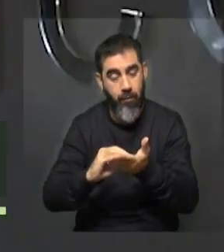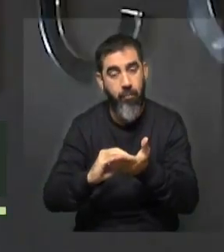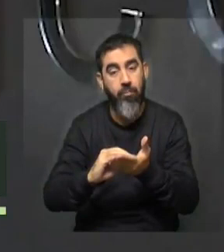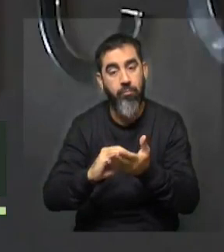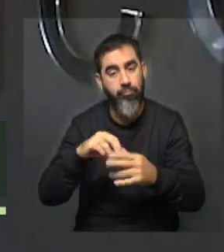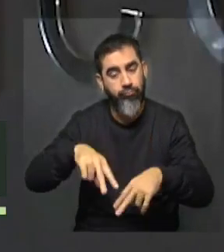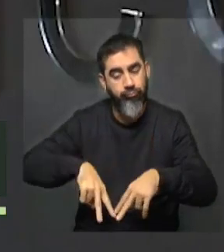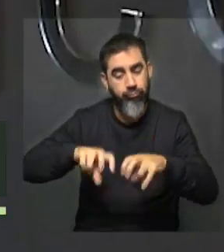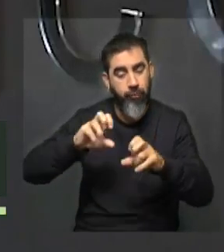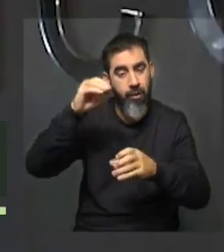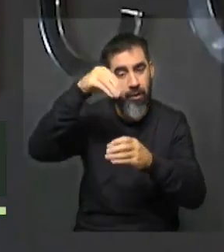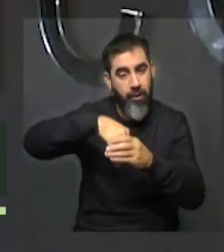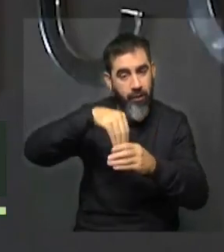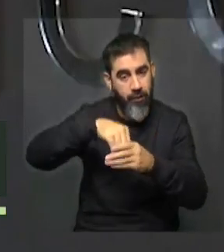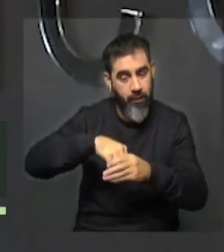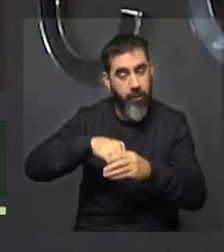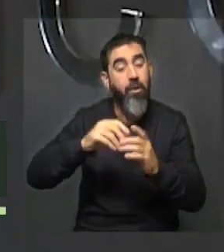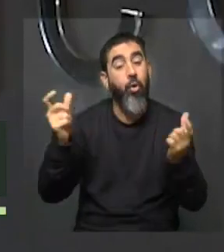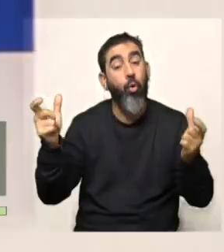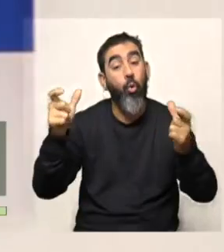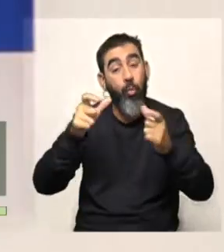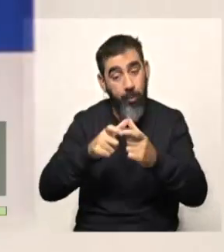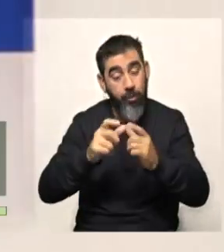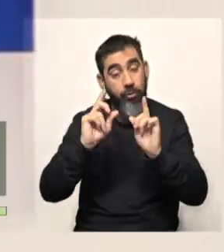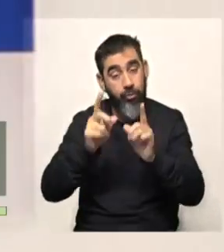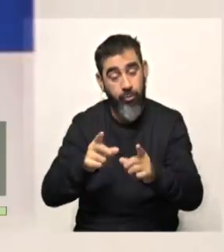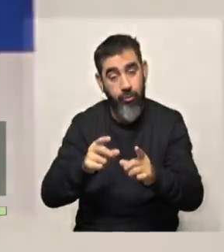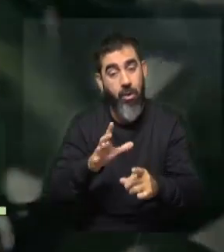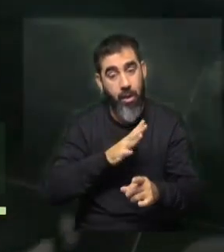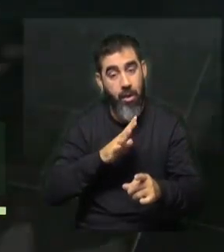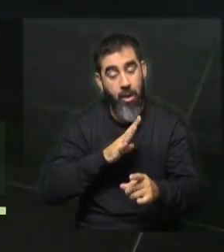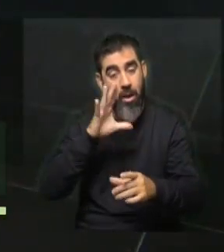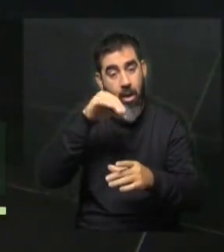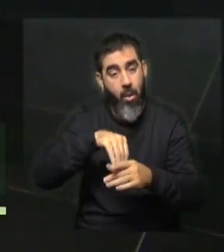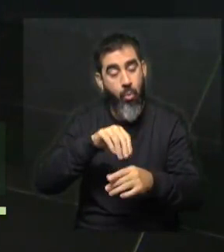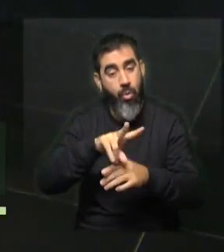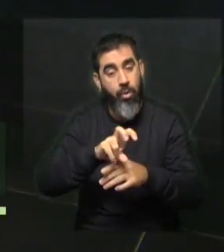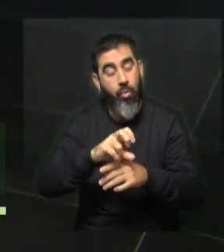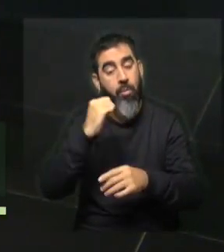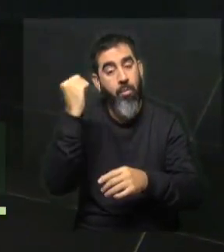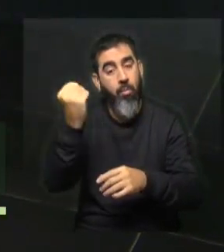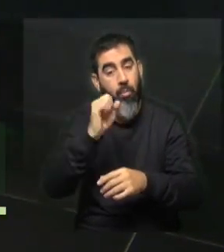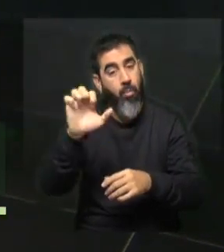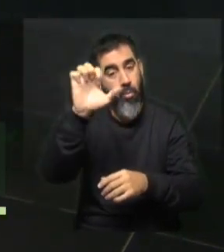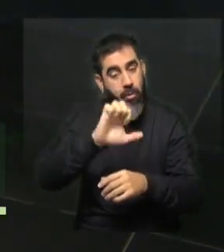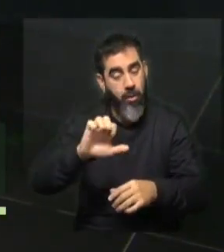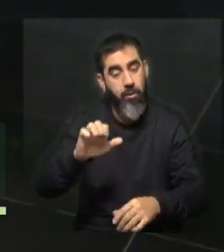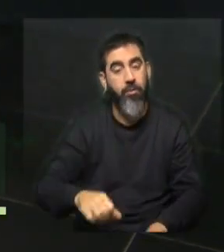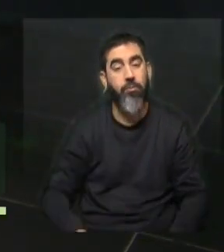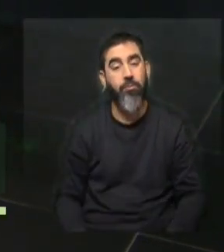auditorías las comisiones a las que se hace referencia tienen auditorías de firmas prestigiosas de en medio